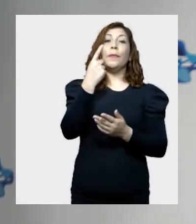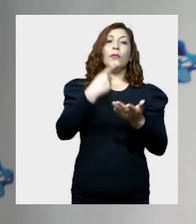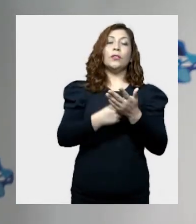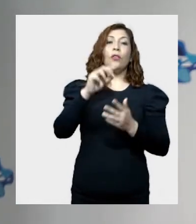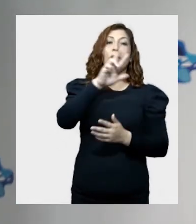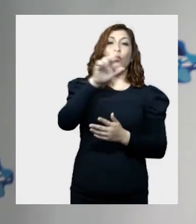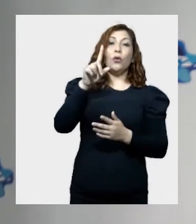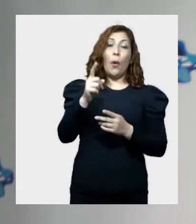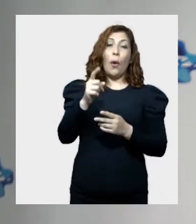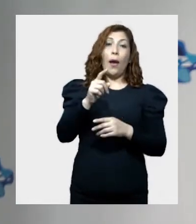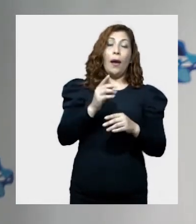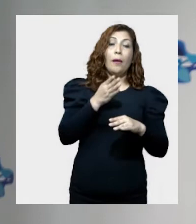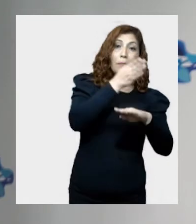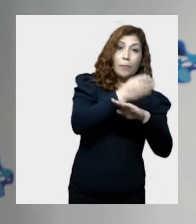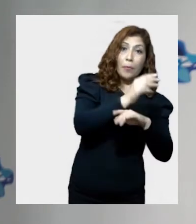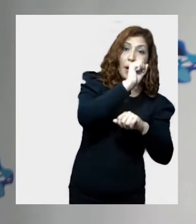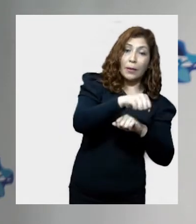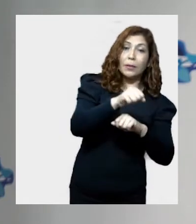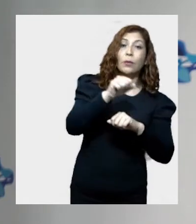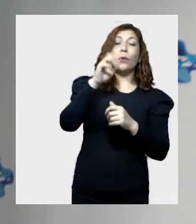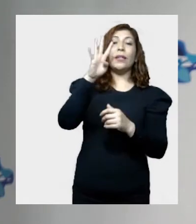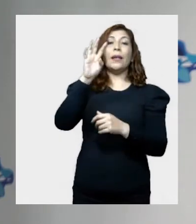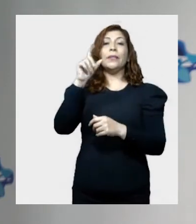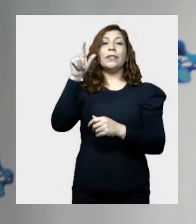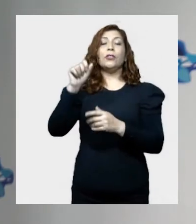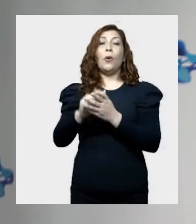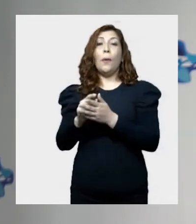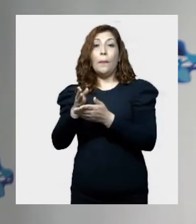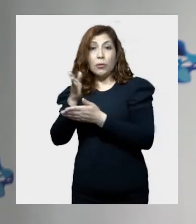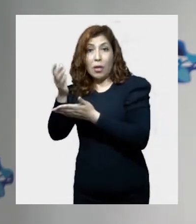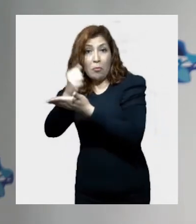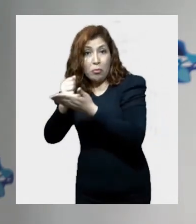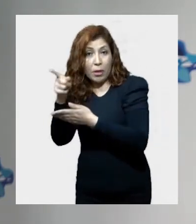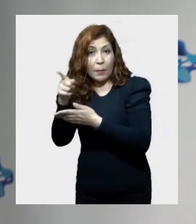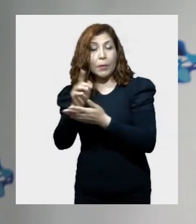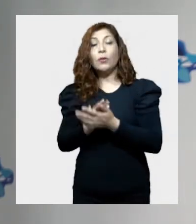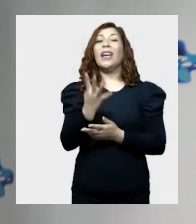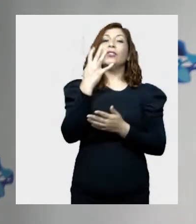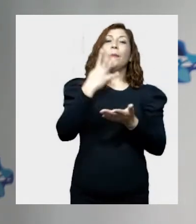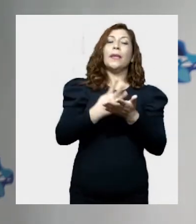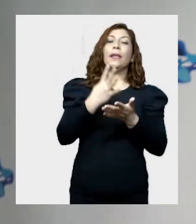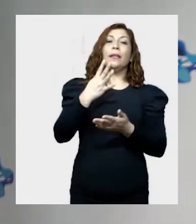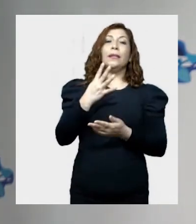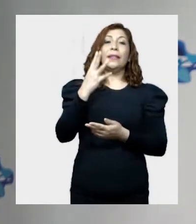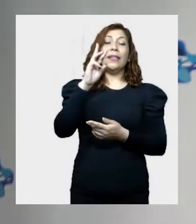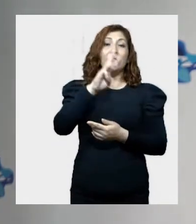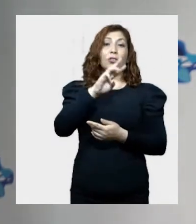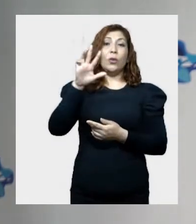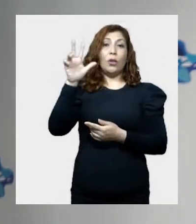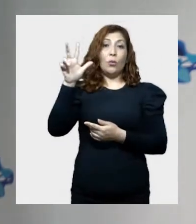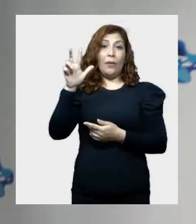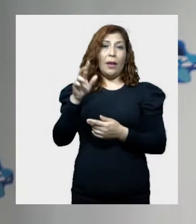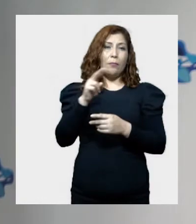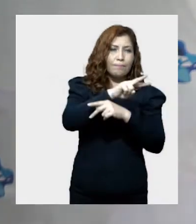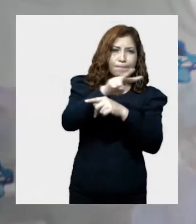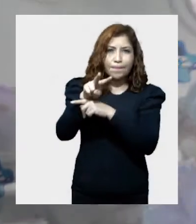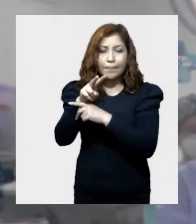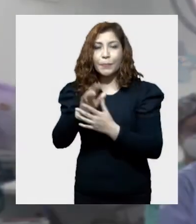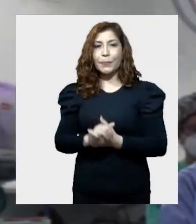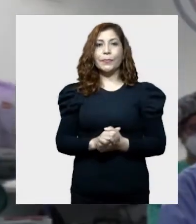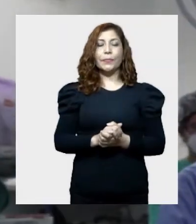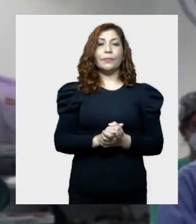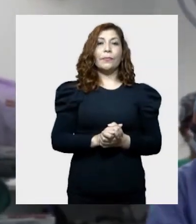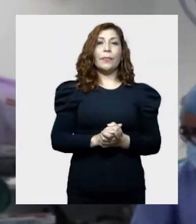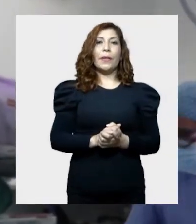12.921 confirmaciones, 40.721 tratamientos y 14.359 seguimientos. Un